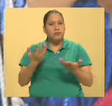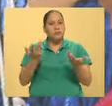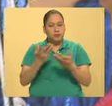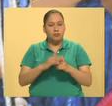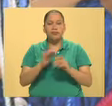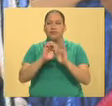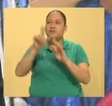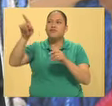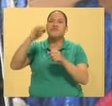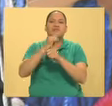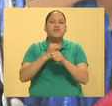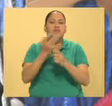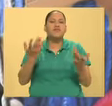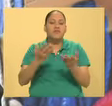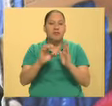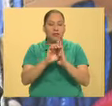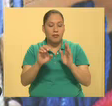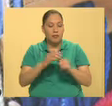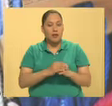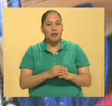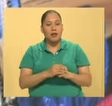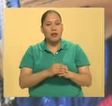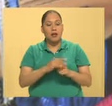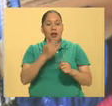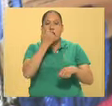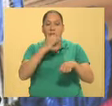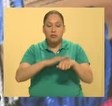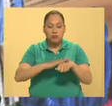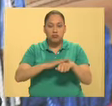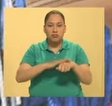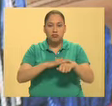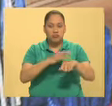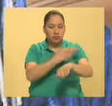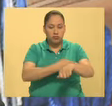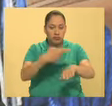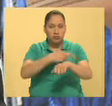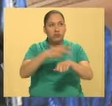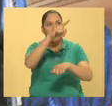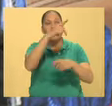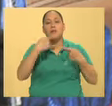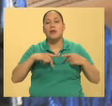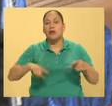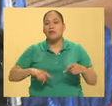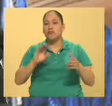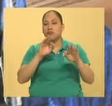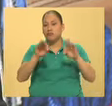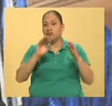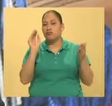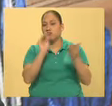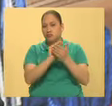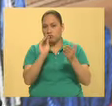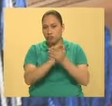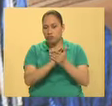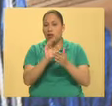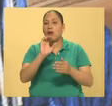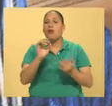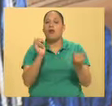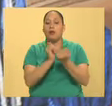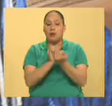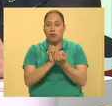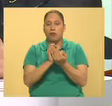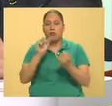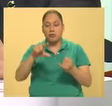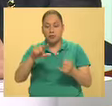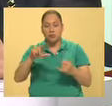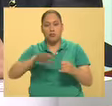va a investigar? Sobre actos u omisiones de índole administrativo de los servidores públicos o autoridades de carácter local